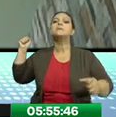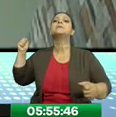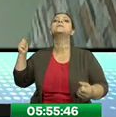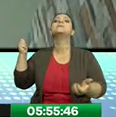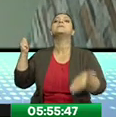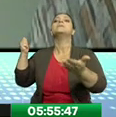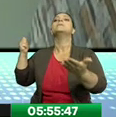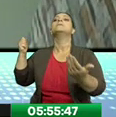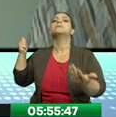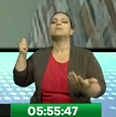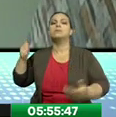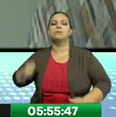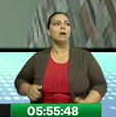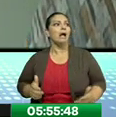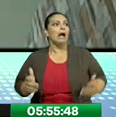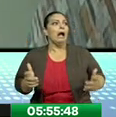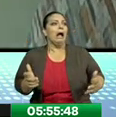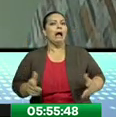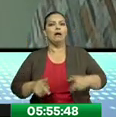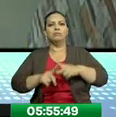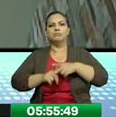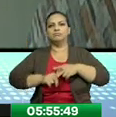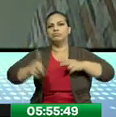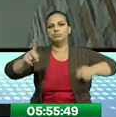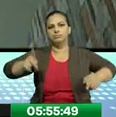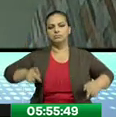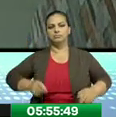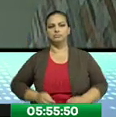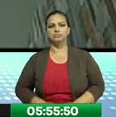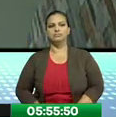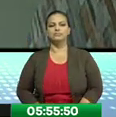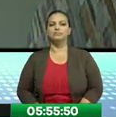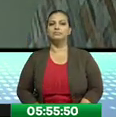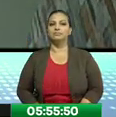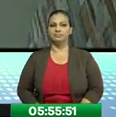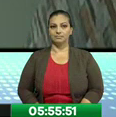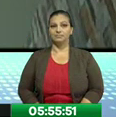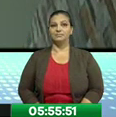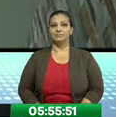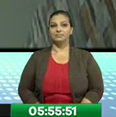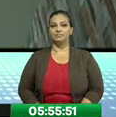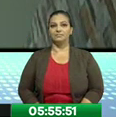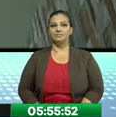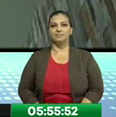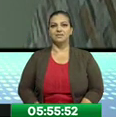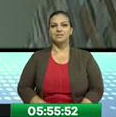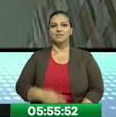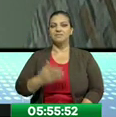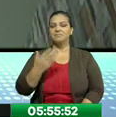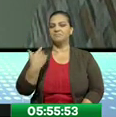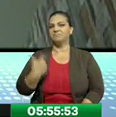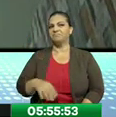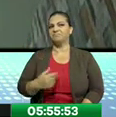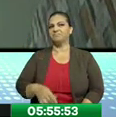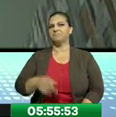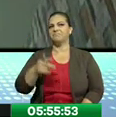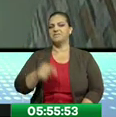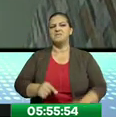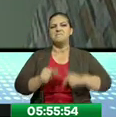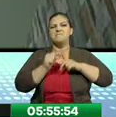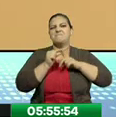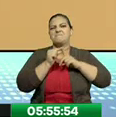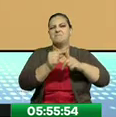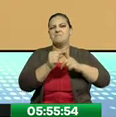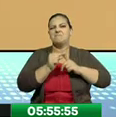zapada enseguida. ¿Quién que corre? Porque eso es lo que se ve, no lo que se escucha. Claro. Lo que se escucha tiene que haber sido de alto calibre.